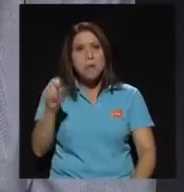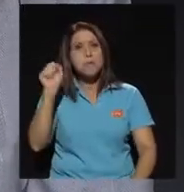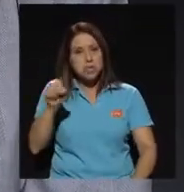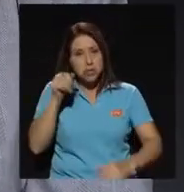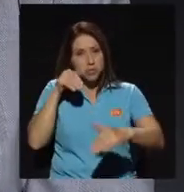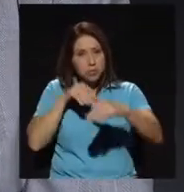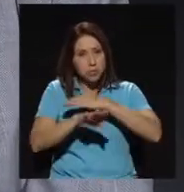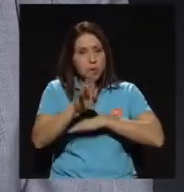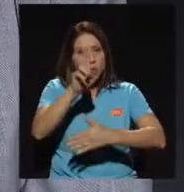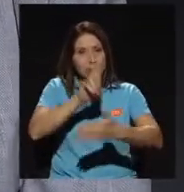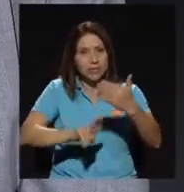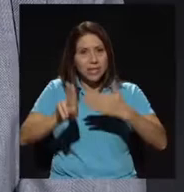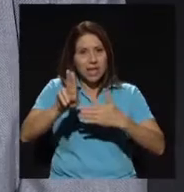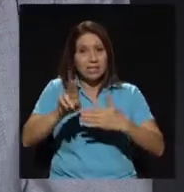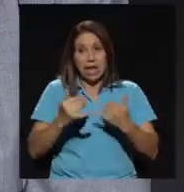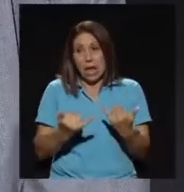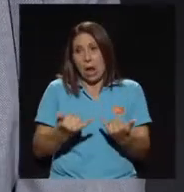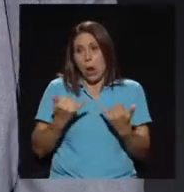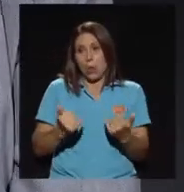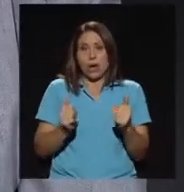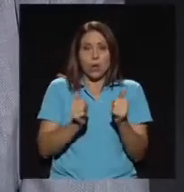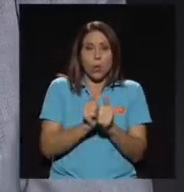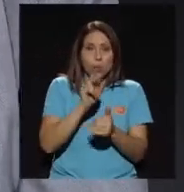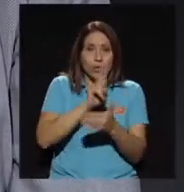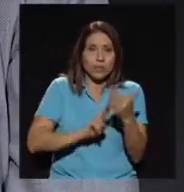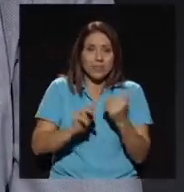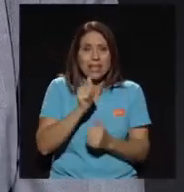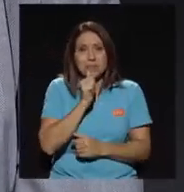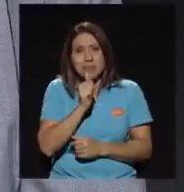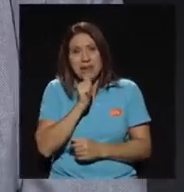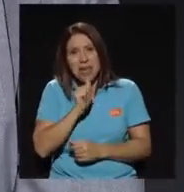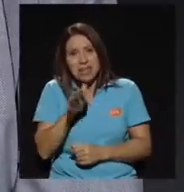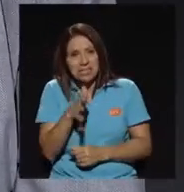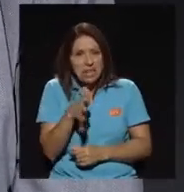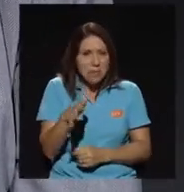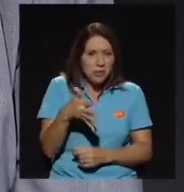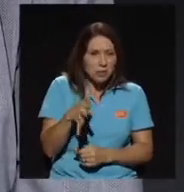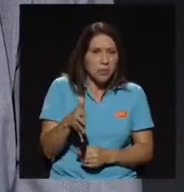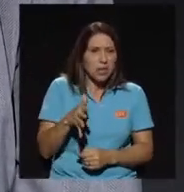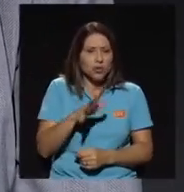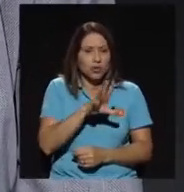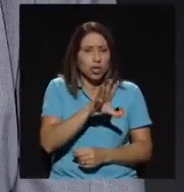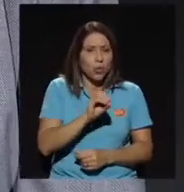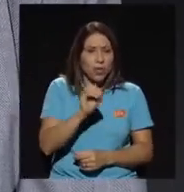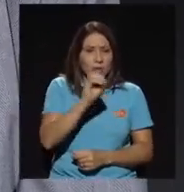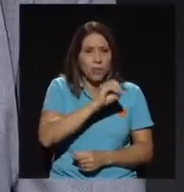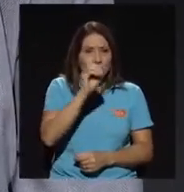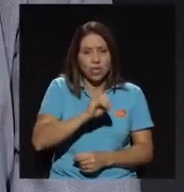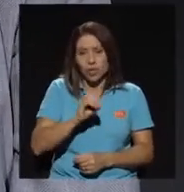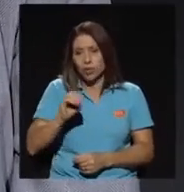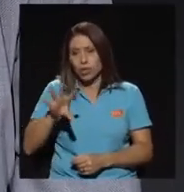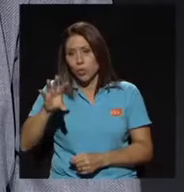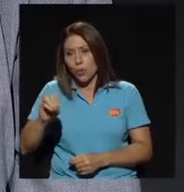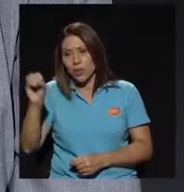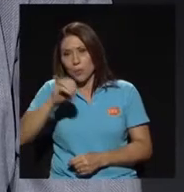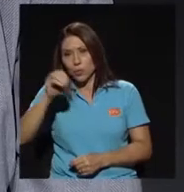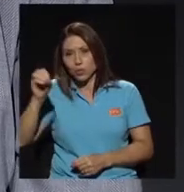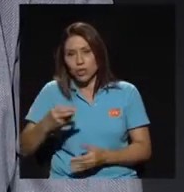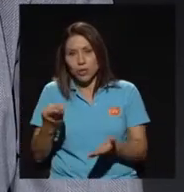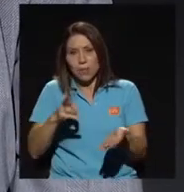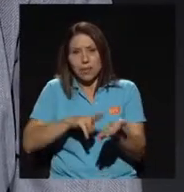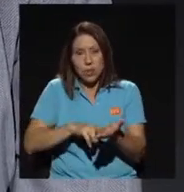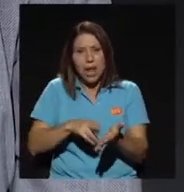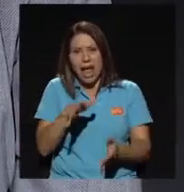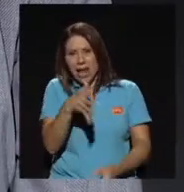Hoy entre universidades y privadas, que más o menos se reparten en el mercado el 50-50% de la matrícula, tenemos alrededor de unos 210